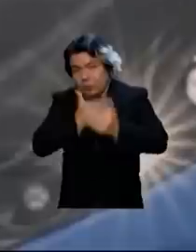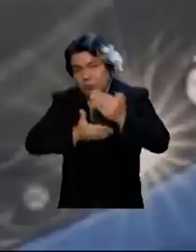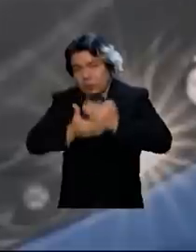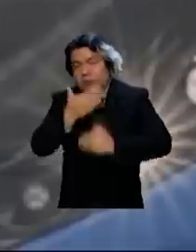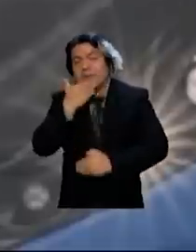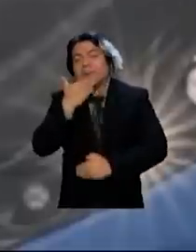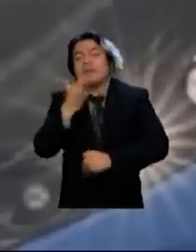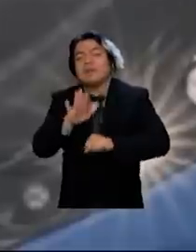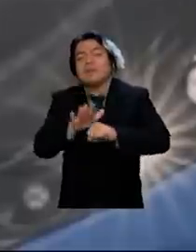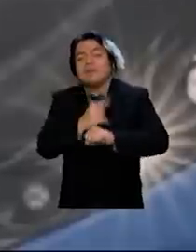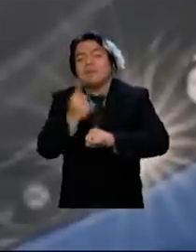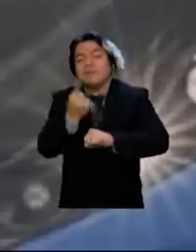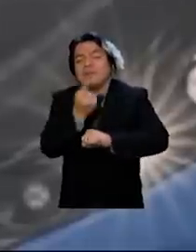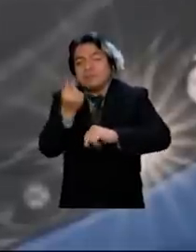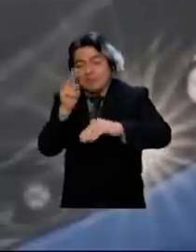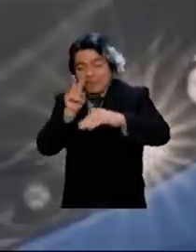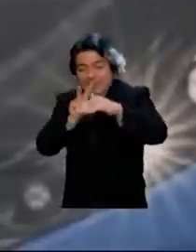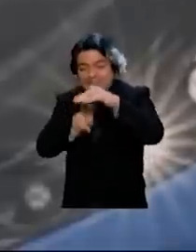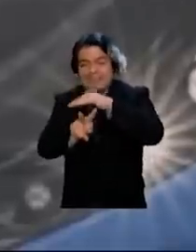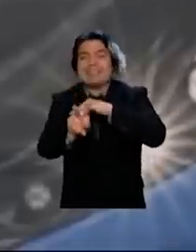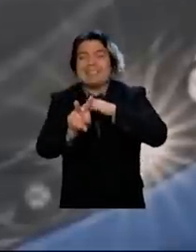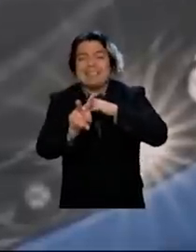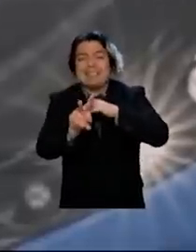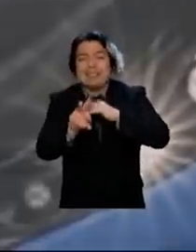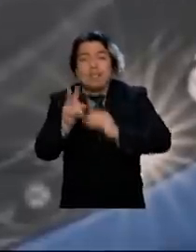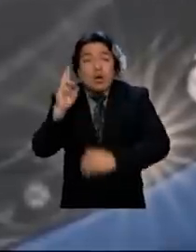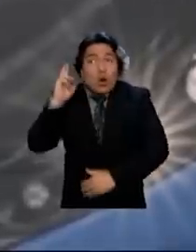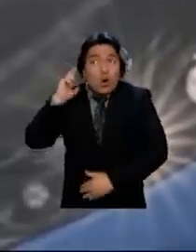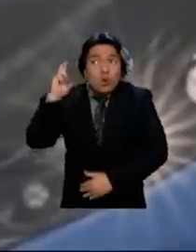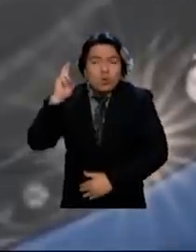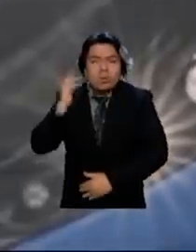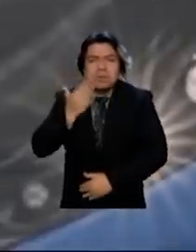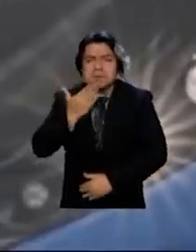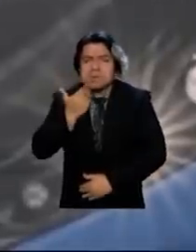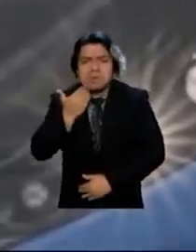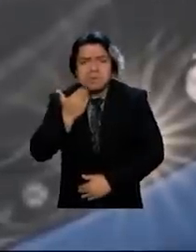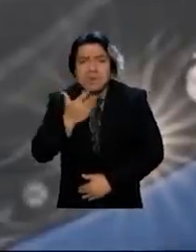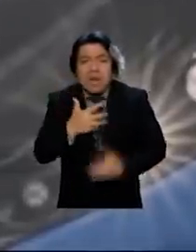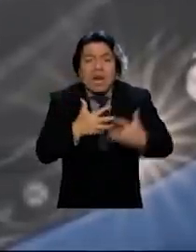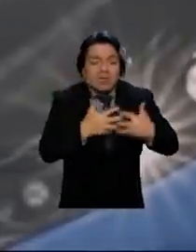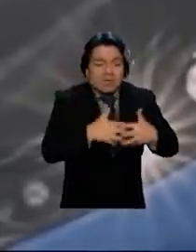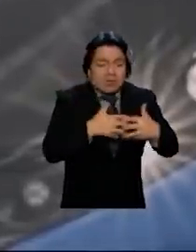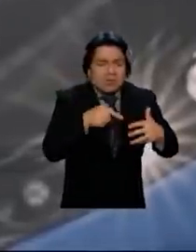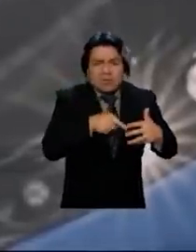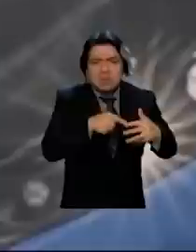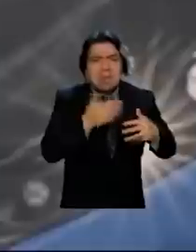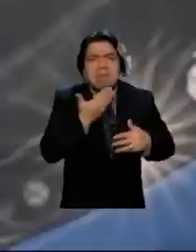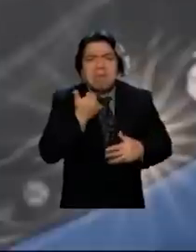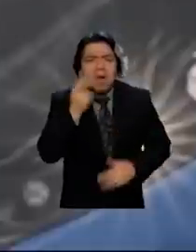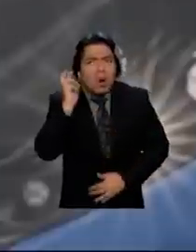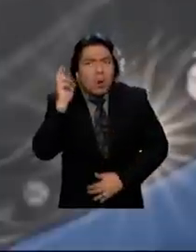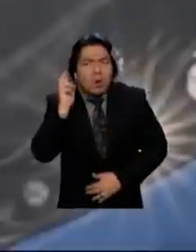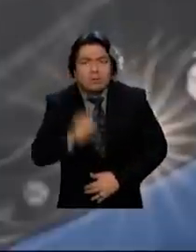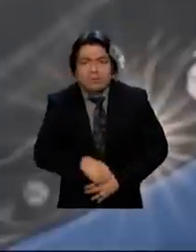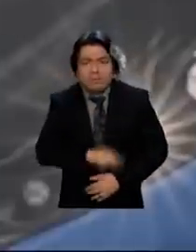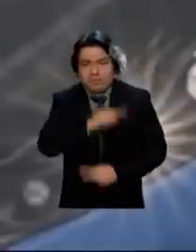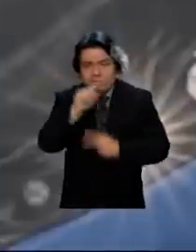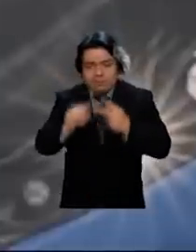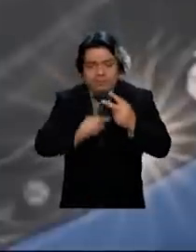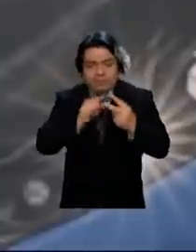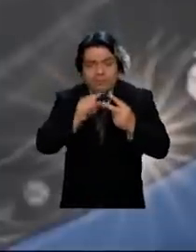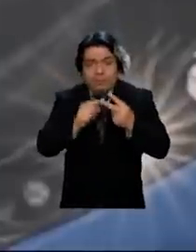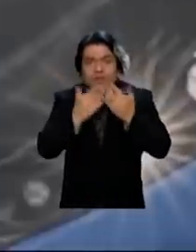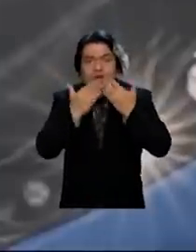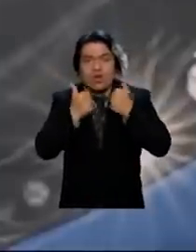los trolebuses, lo primero, no hacen ruido. Su motor no hace ruido. Lo segundo, no